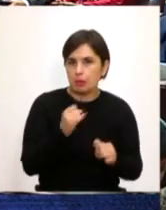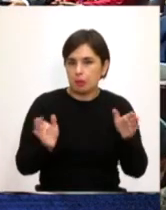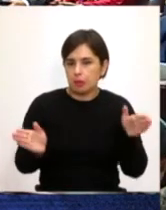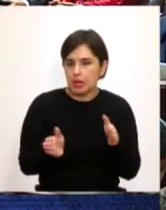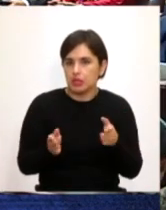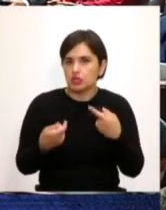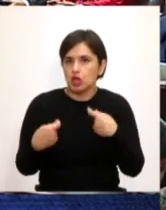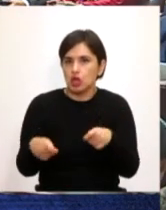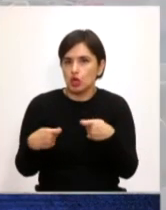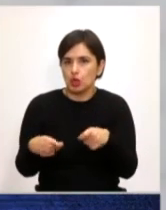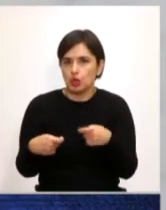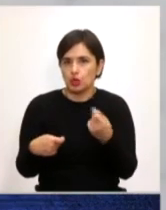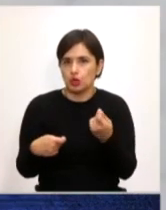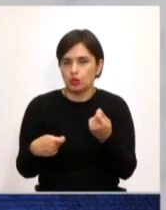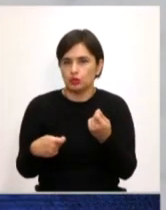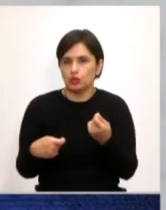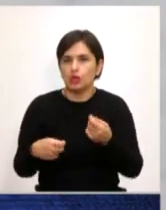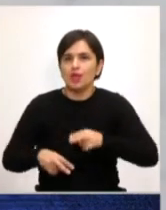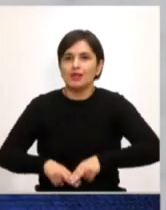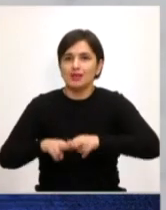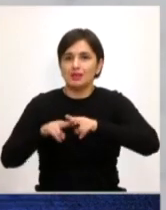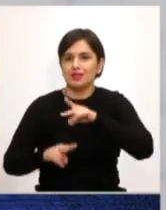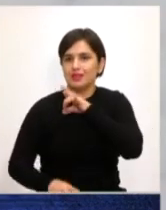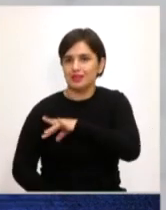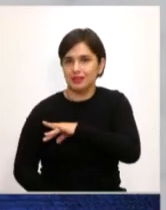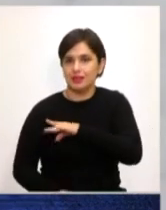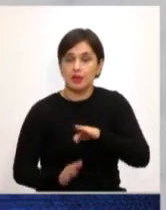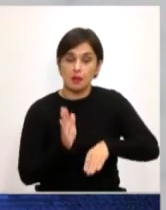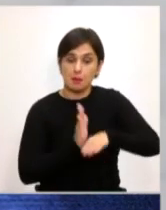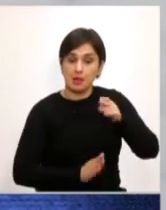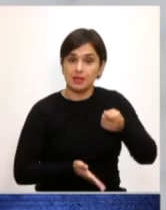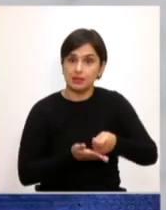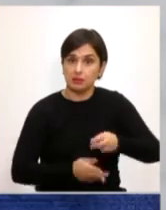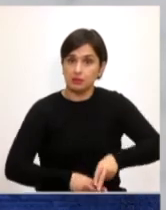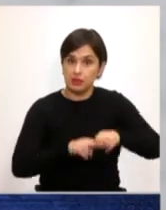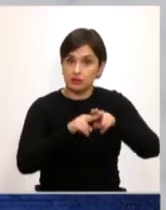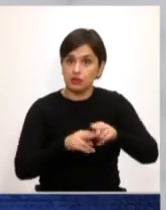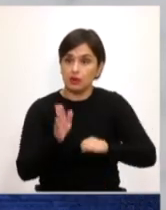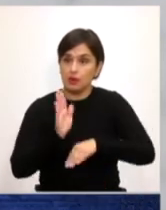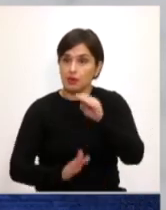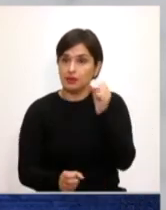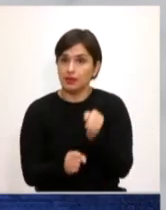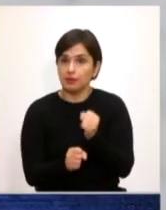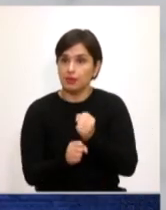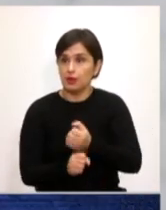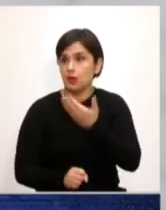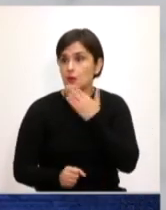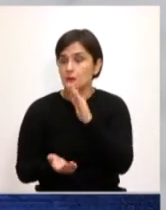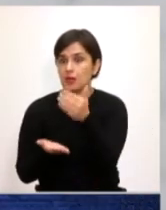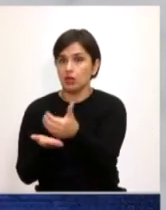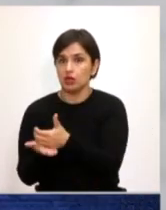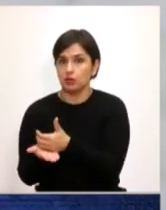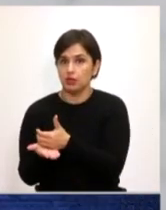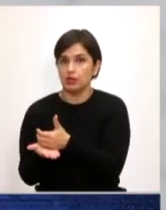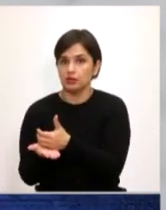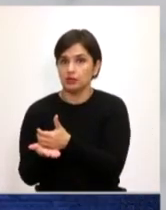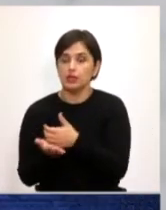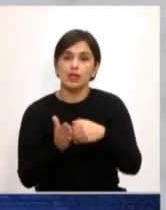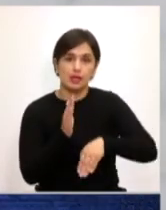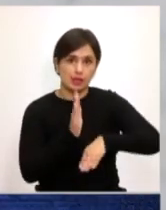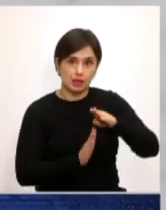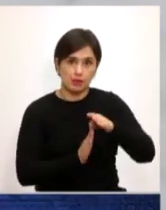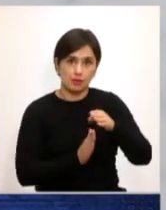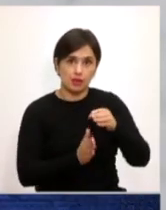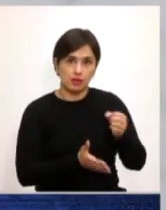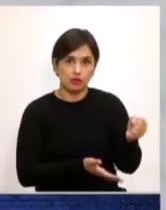costos de invertir en nuestro país. Más inversión, más empleo, mejores remuneraciones y mayores